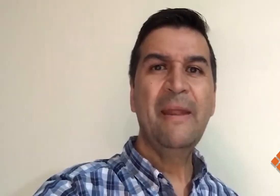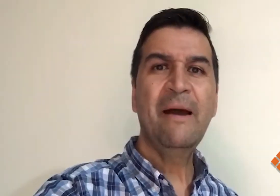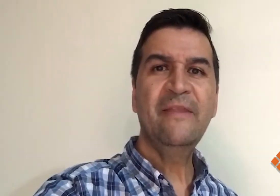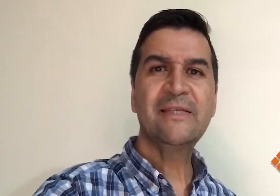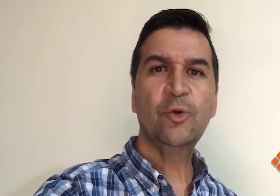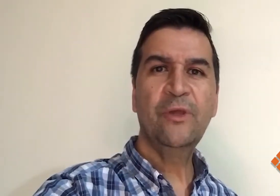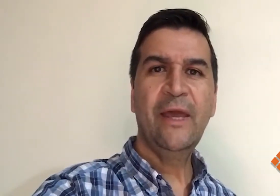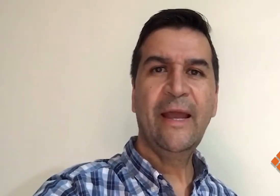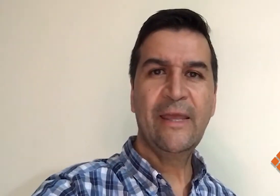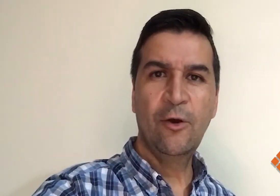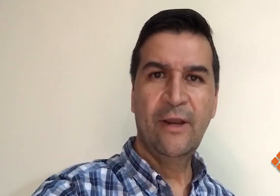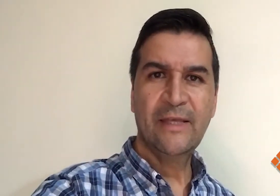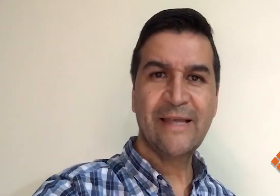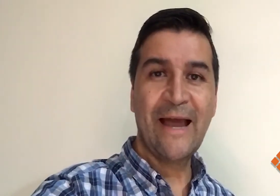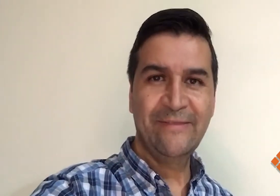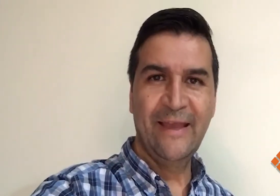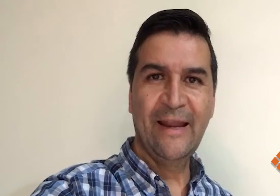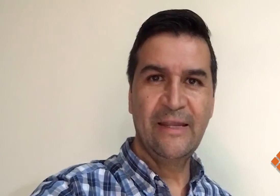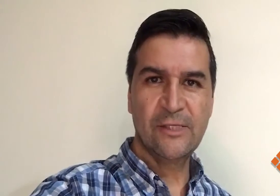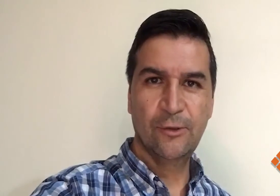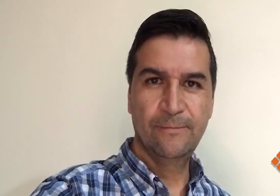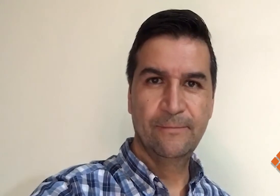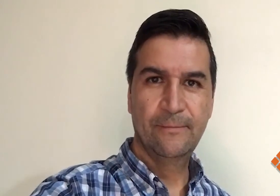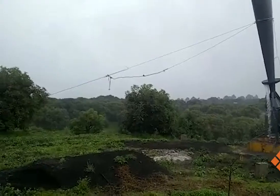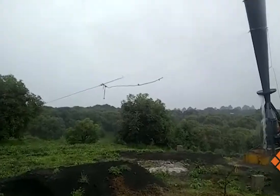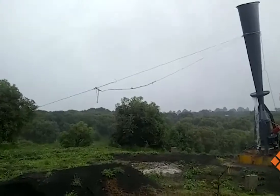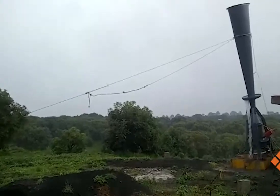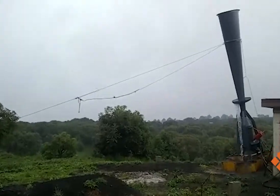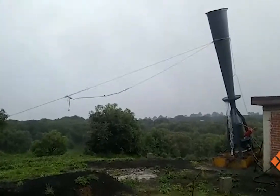Y en Peribán destruyen cañones antigranizo.